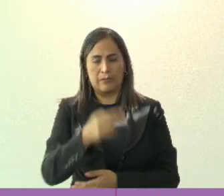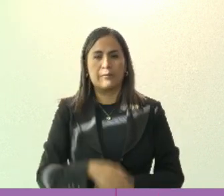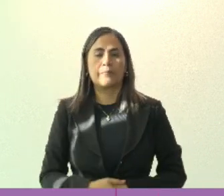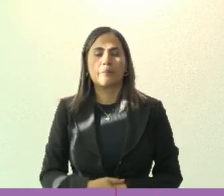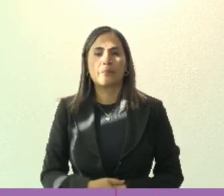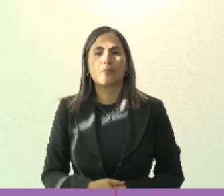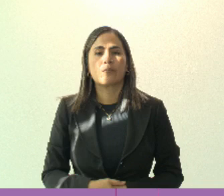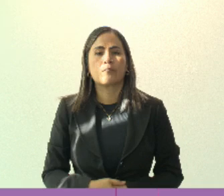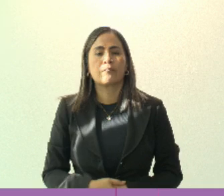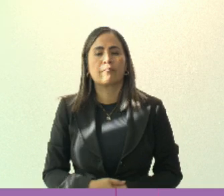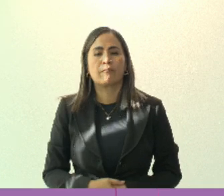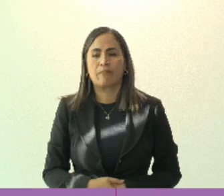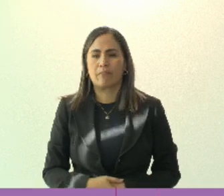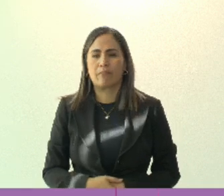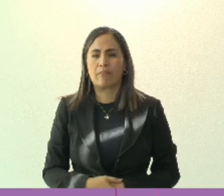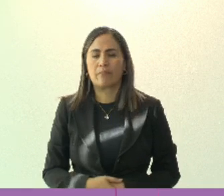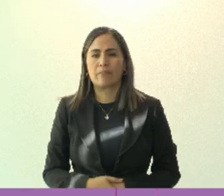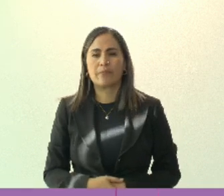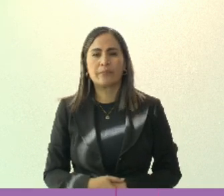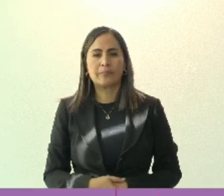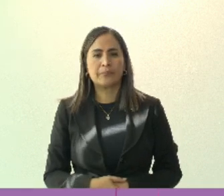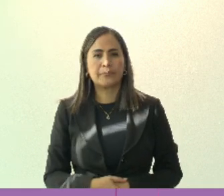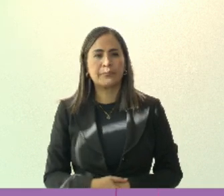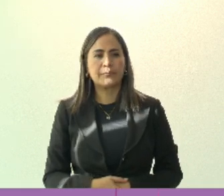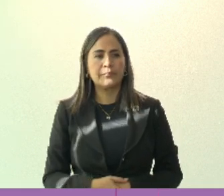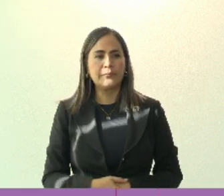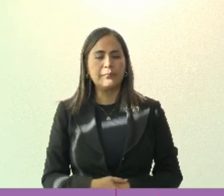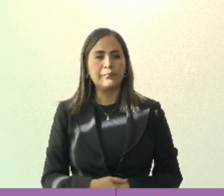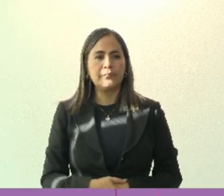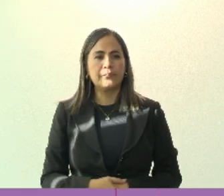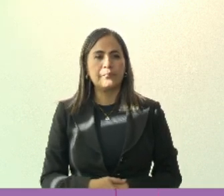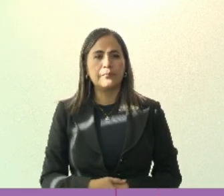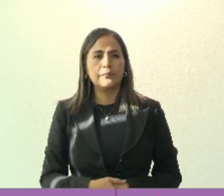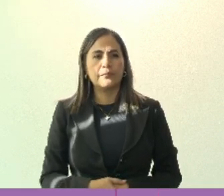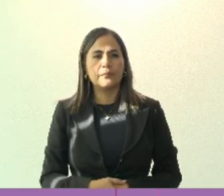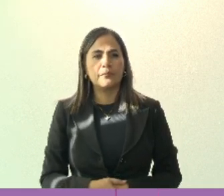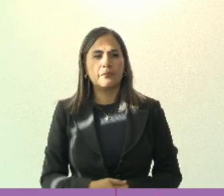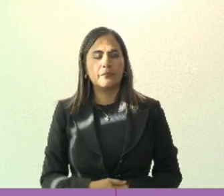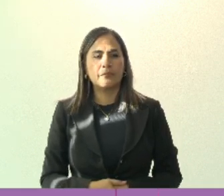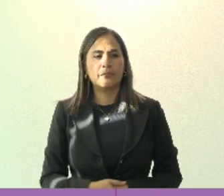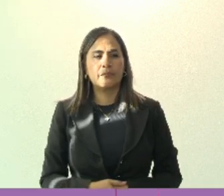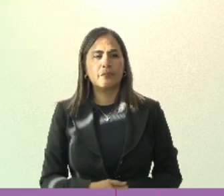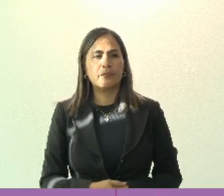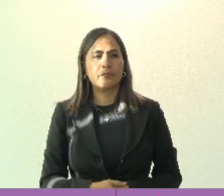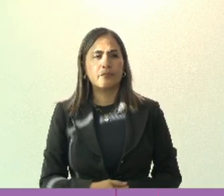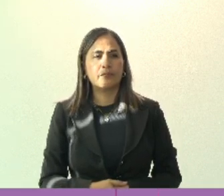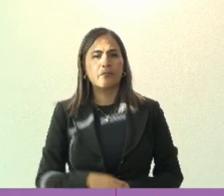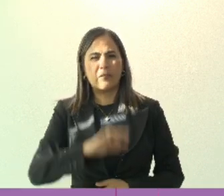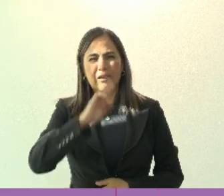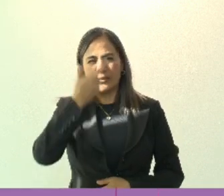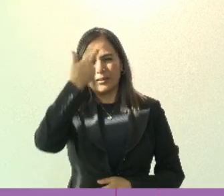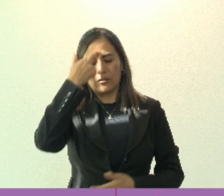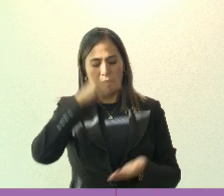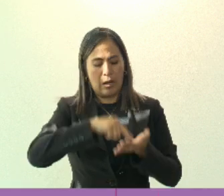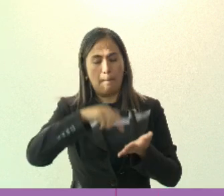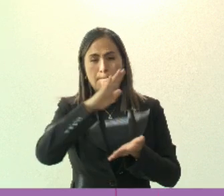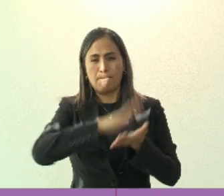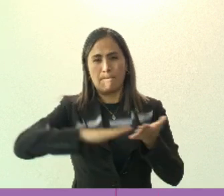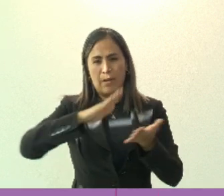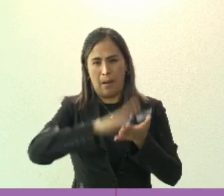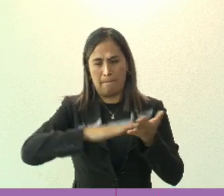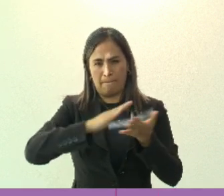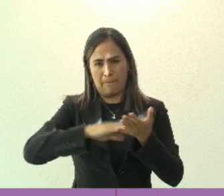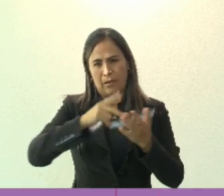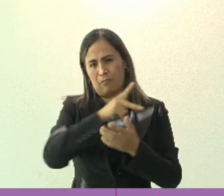tiempo. ¿Sí? Muy bien. Bueno, entonces, recordemos que este es un documento público, va a ser